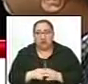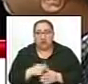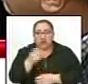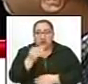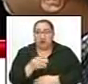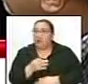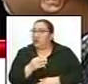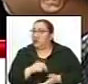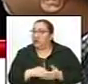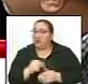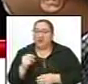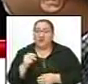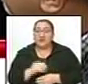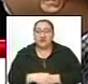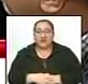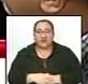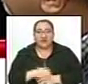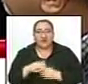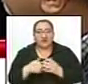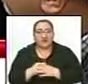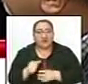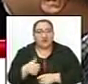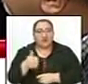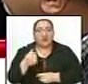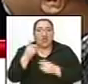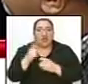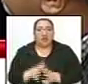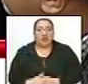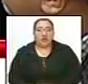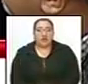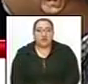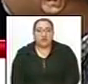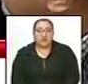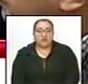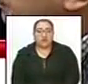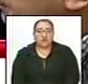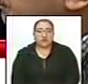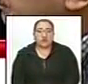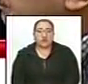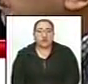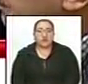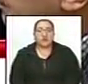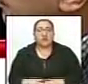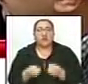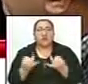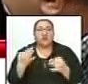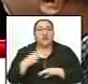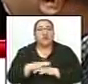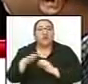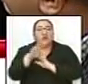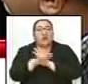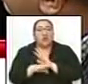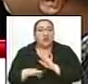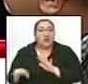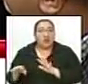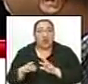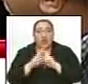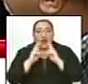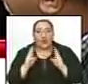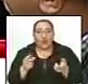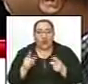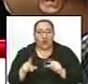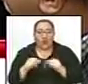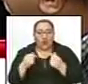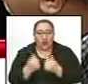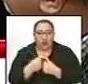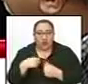la verdadera, la de los demócratas, es el principio democrático, el principio de mayoría sobre minoría, que fue una respuesta a cuando